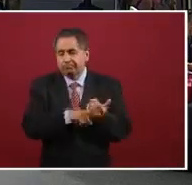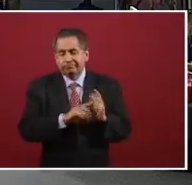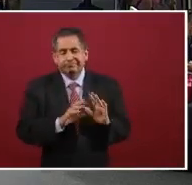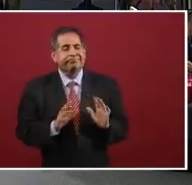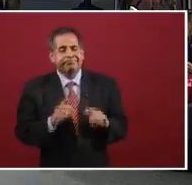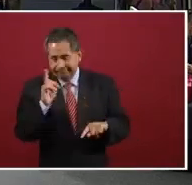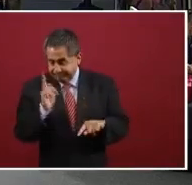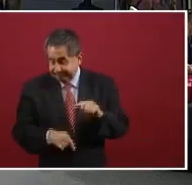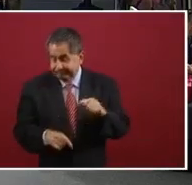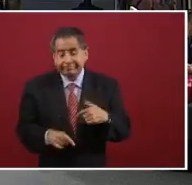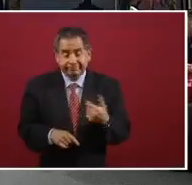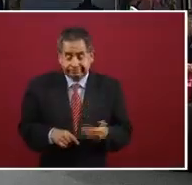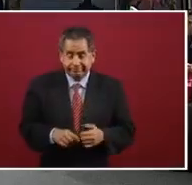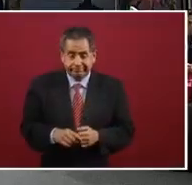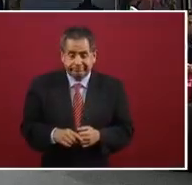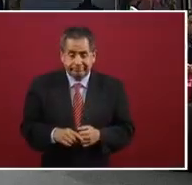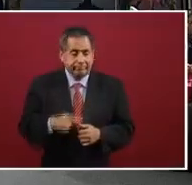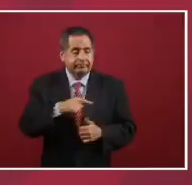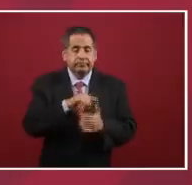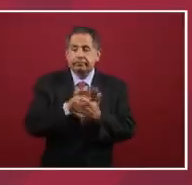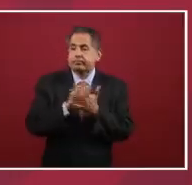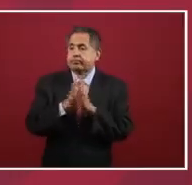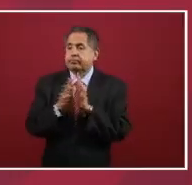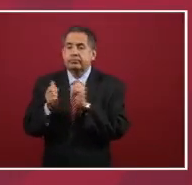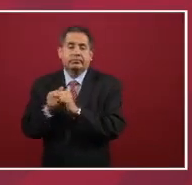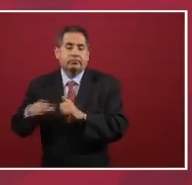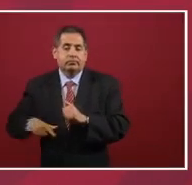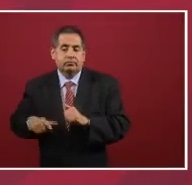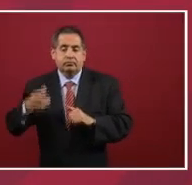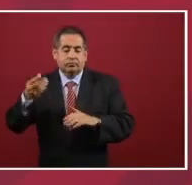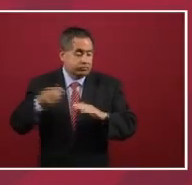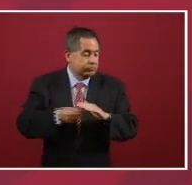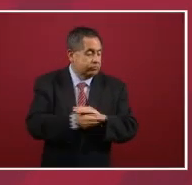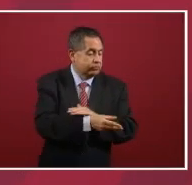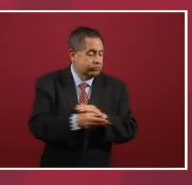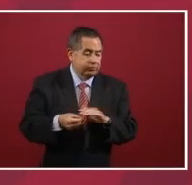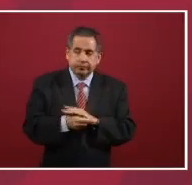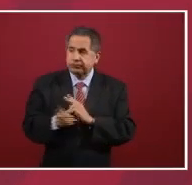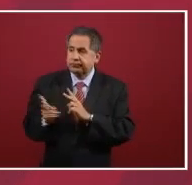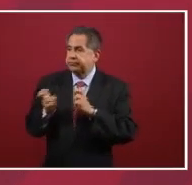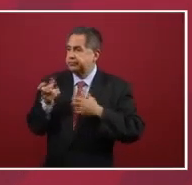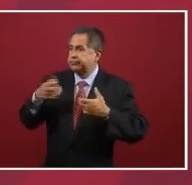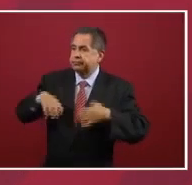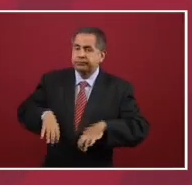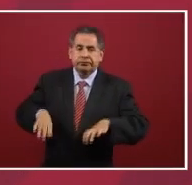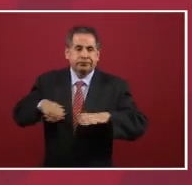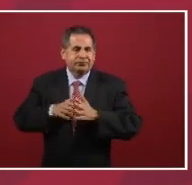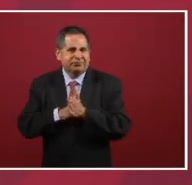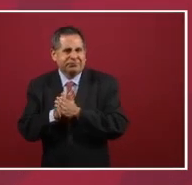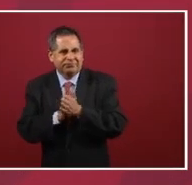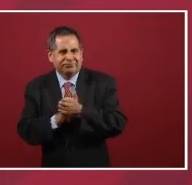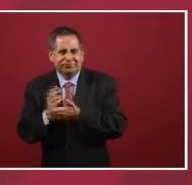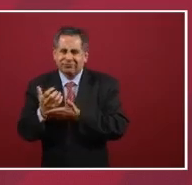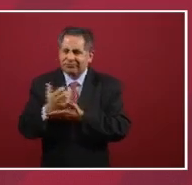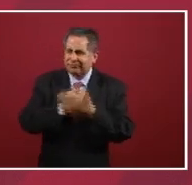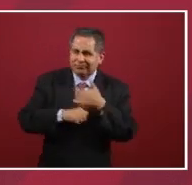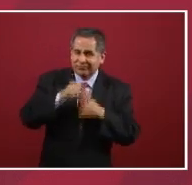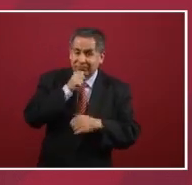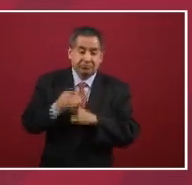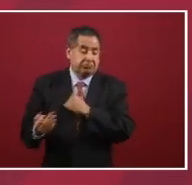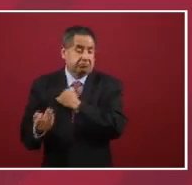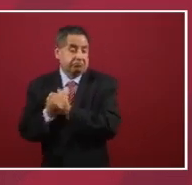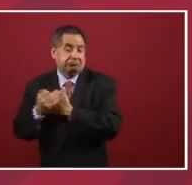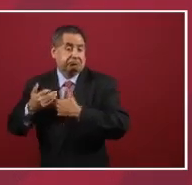con el gobierno haciendo jugosos negocios al amparo del poder